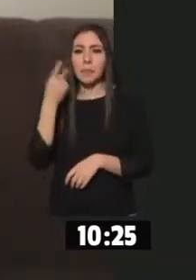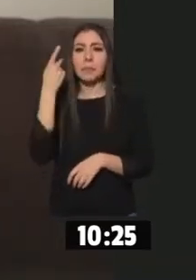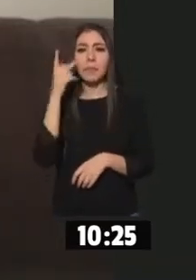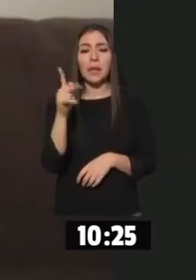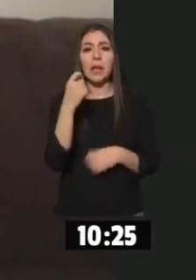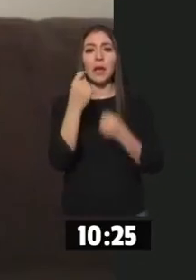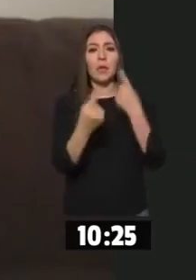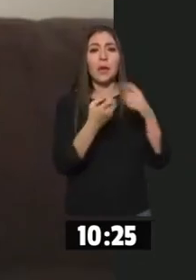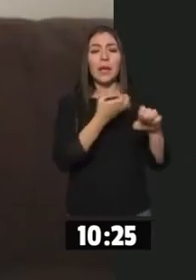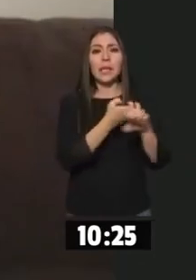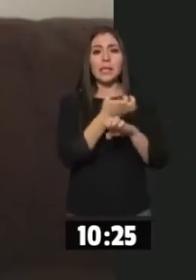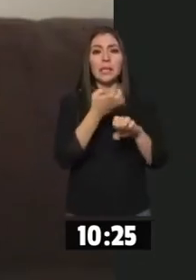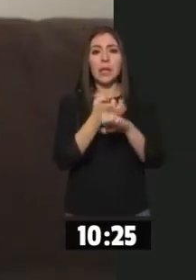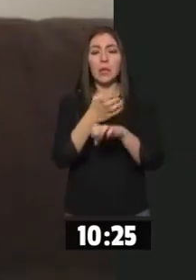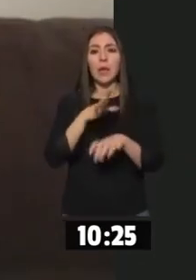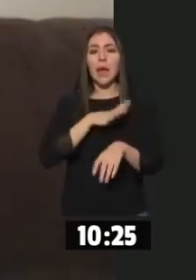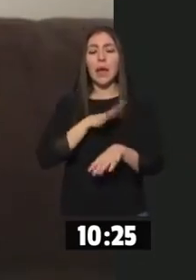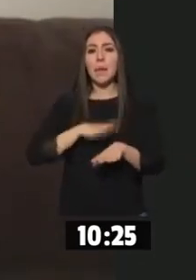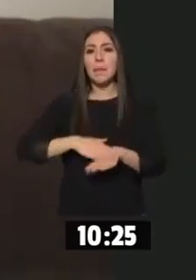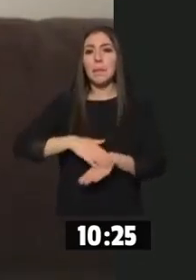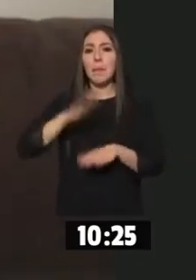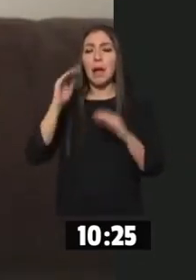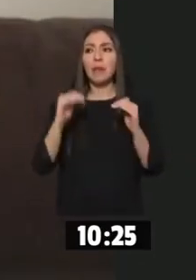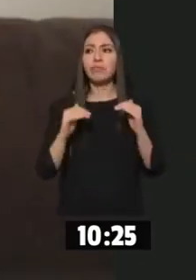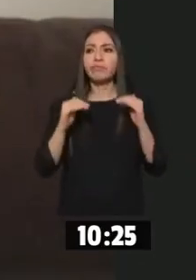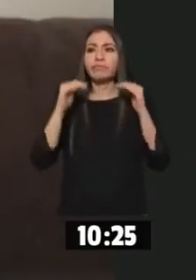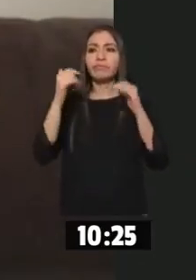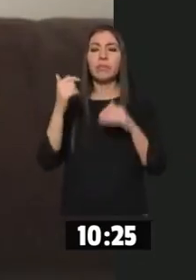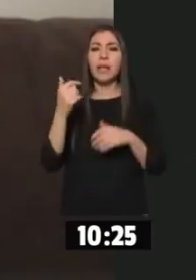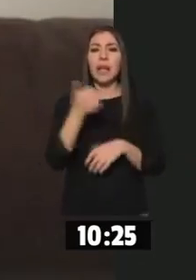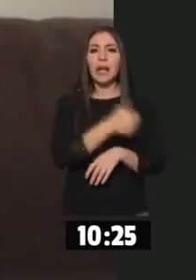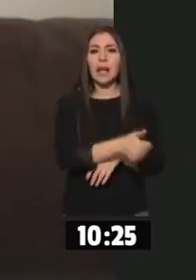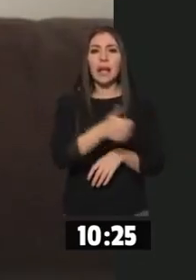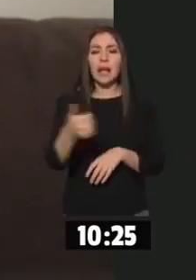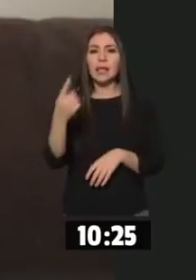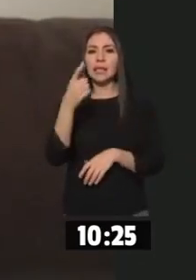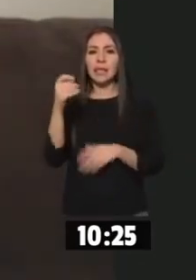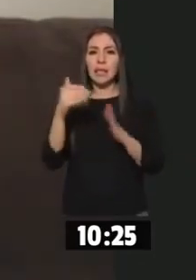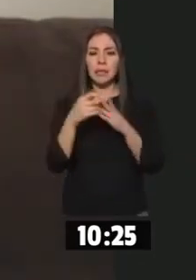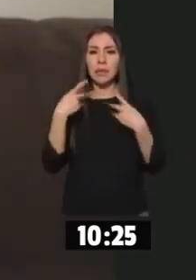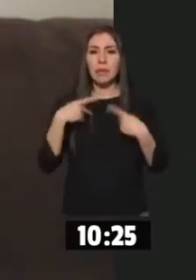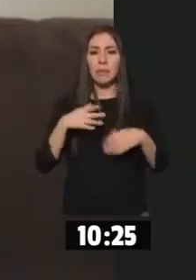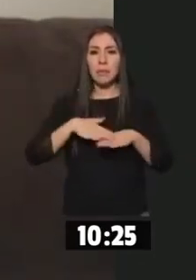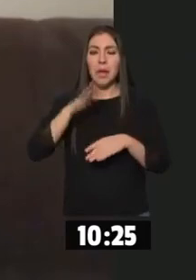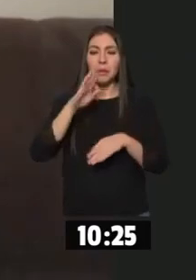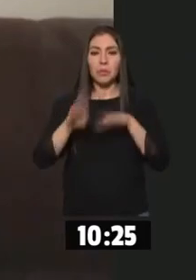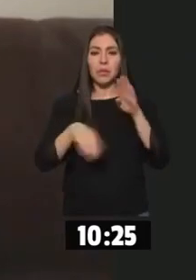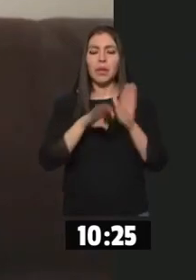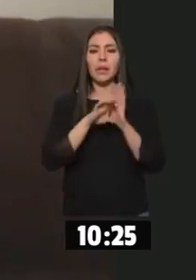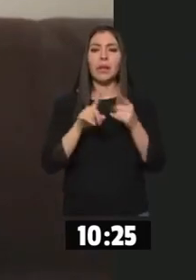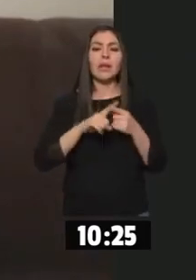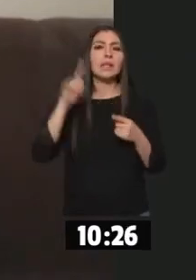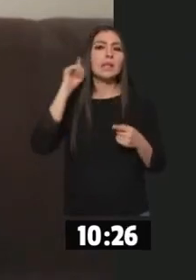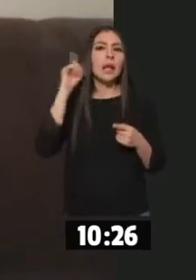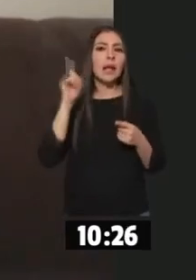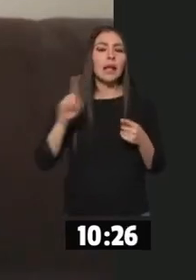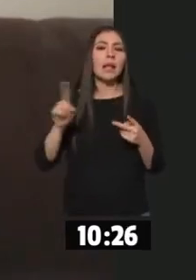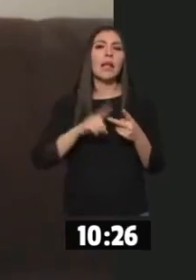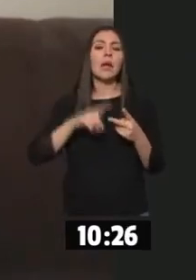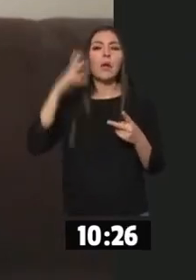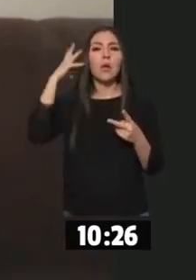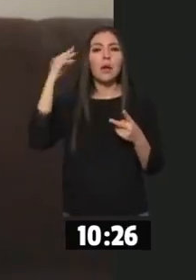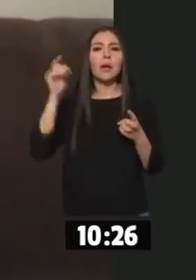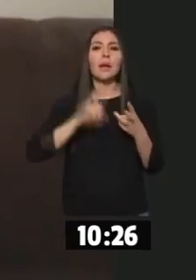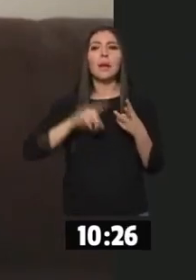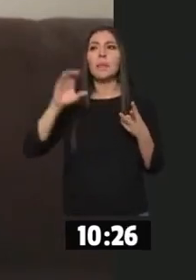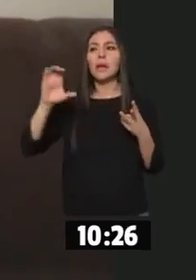que tienen las mayores tasas de homicidios por cada 100,000 habitantes, como Zacatecas, como Colima, Baja California Norte, hasta el momento no han